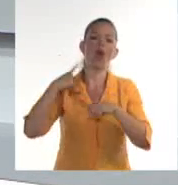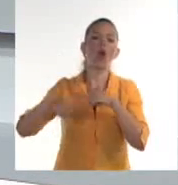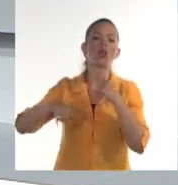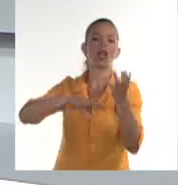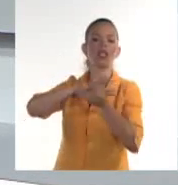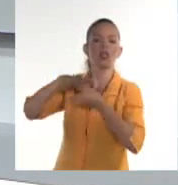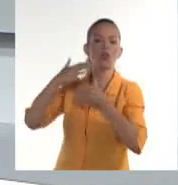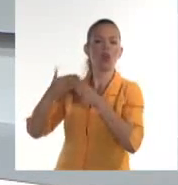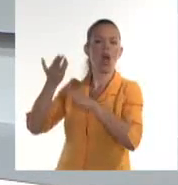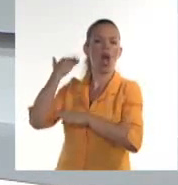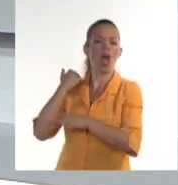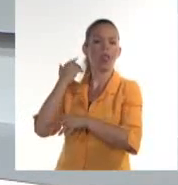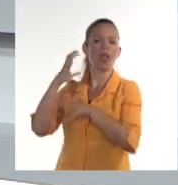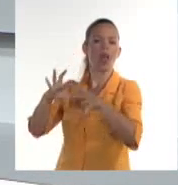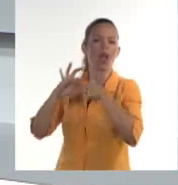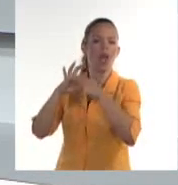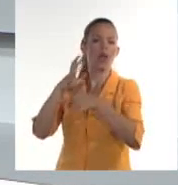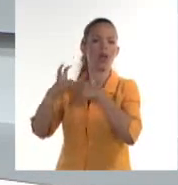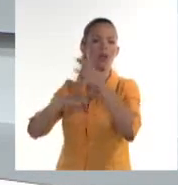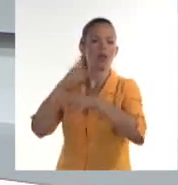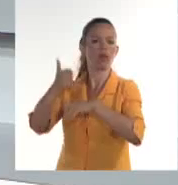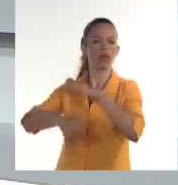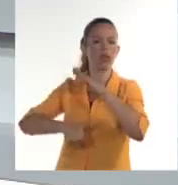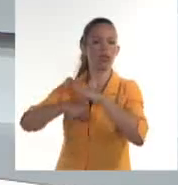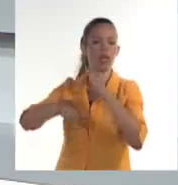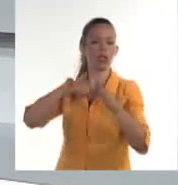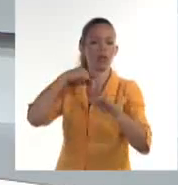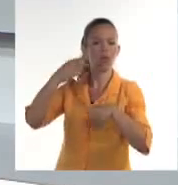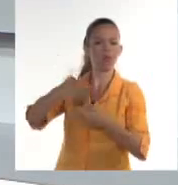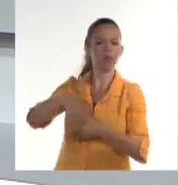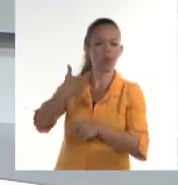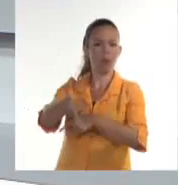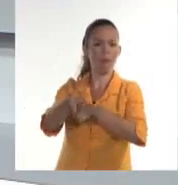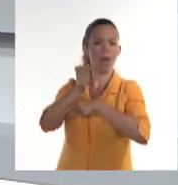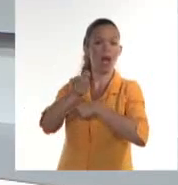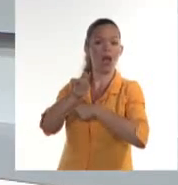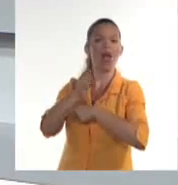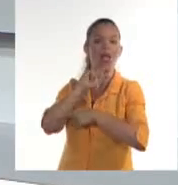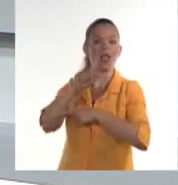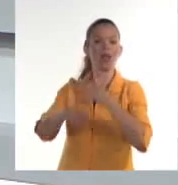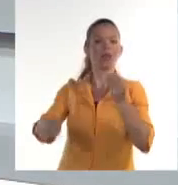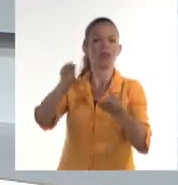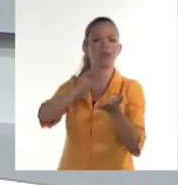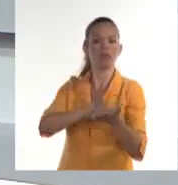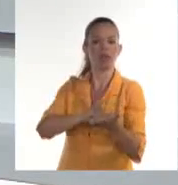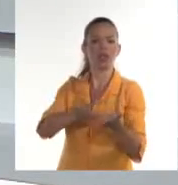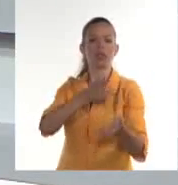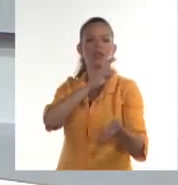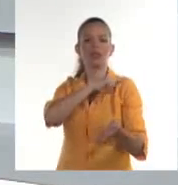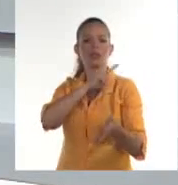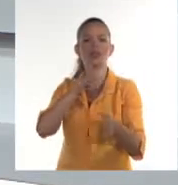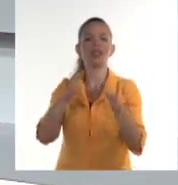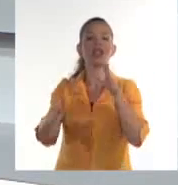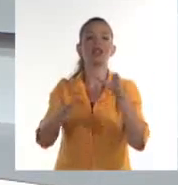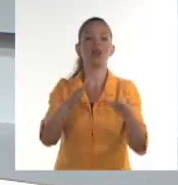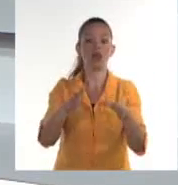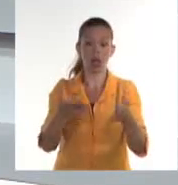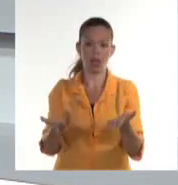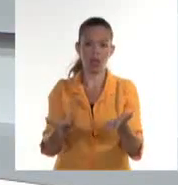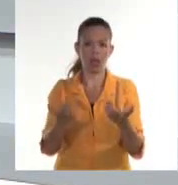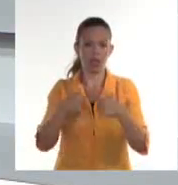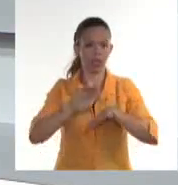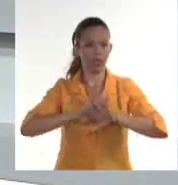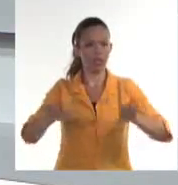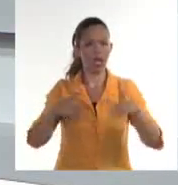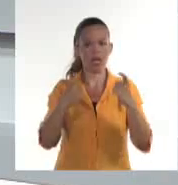el asesinato del entonces presidente Jovenel Moïse, y debía haber convocado elecciones para devolver la institucionalidad al país y no lo